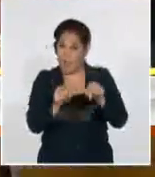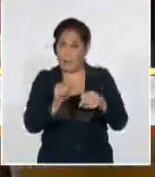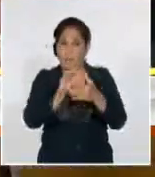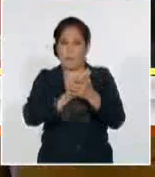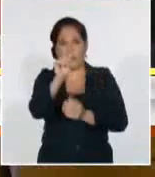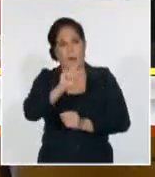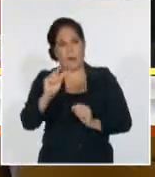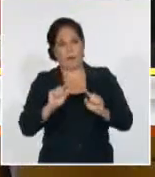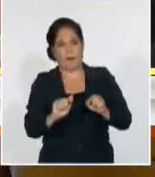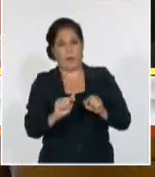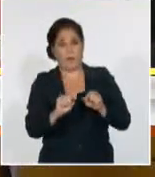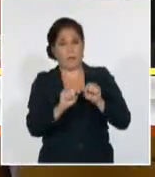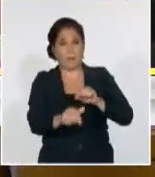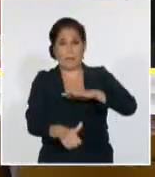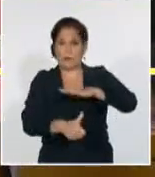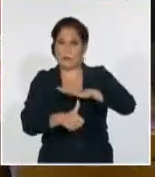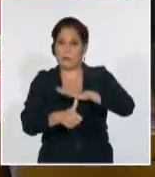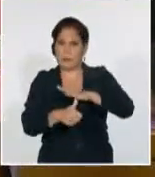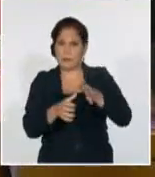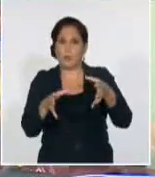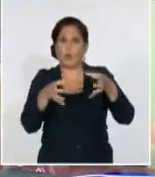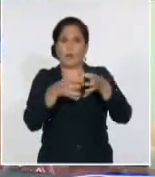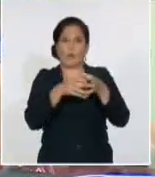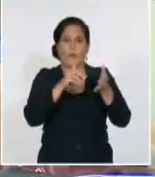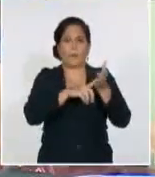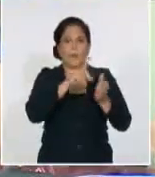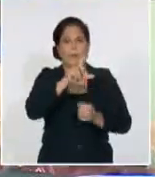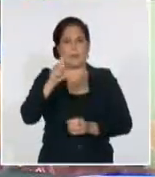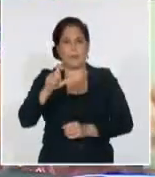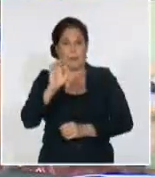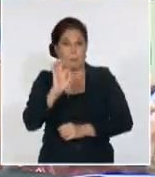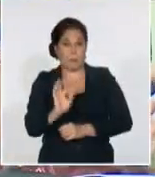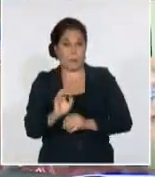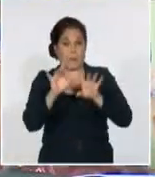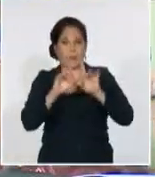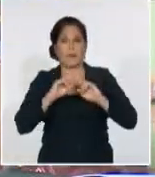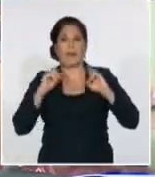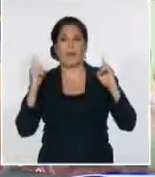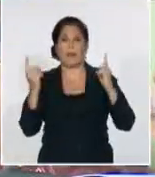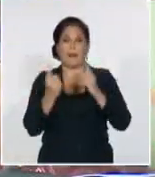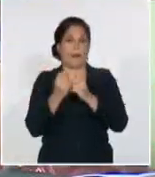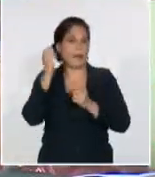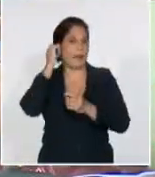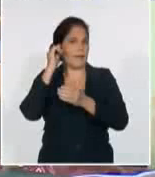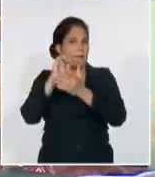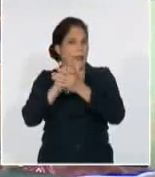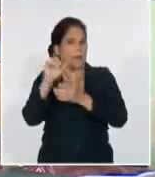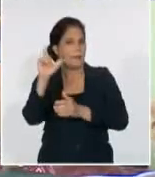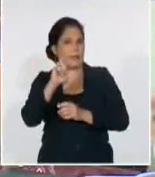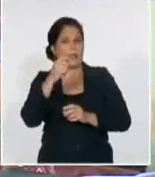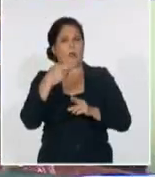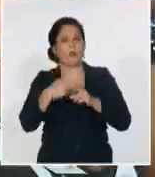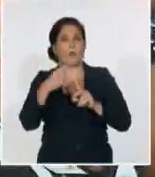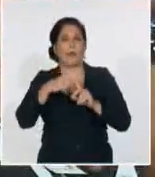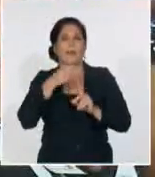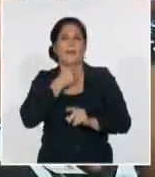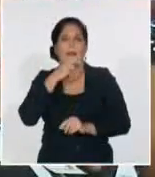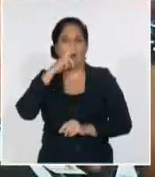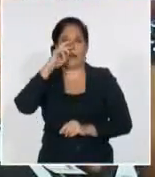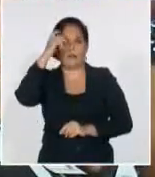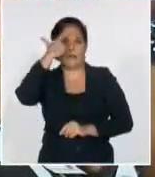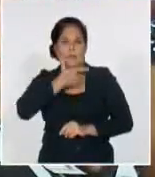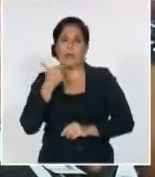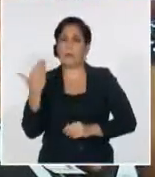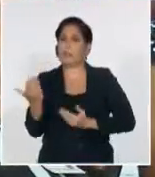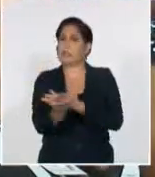Mayabeque, presidida por la miembro del Buró Político del Partido y secretaria general de la FMC, Teresa Amarelle Bogüe. El